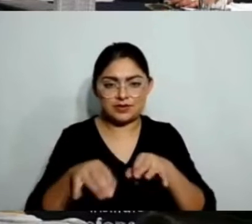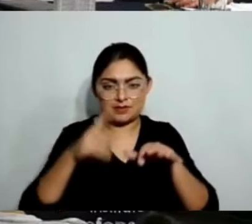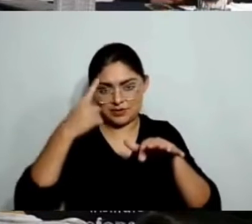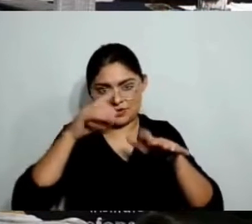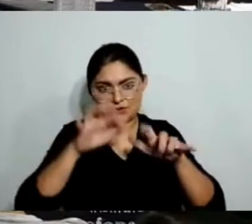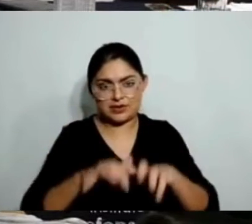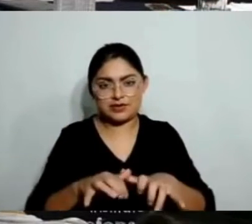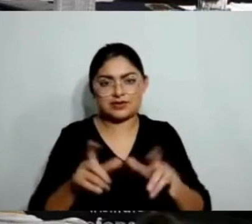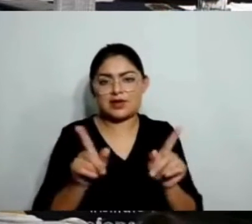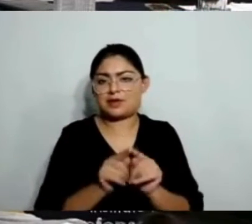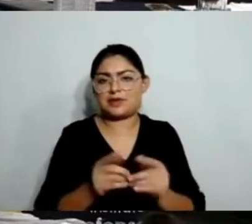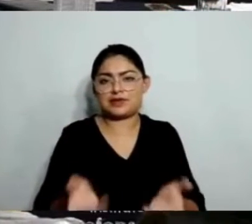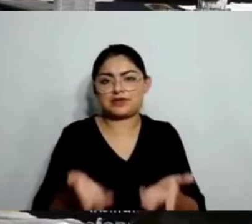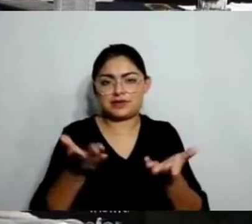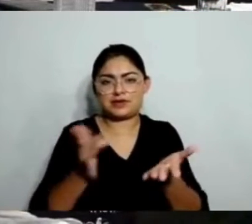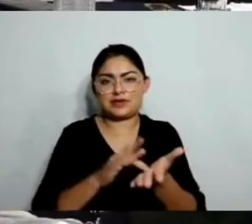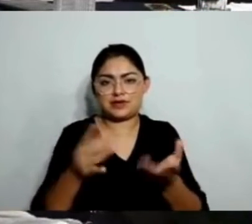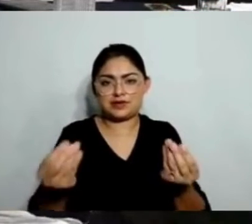Muchas